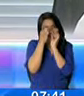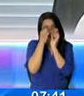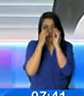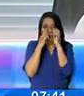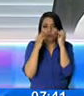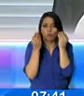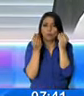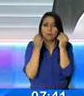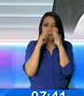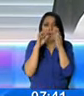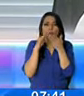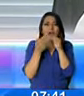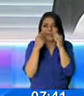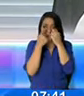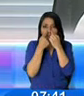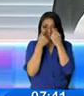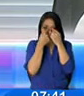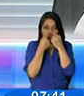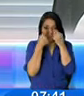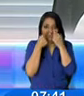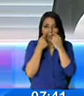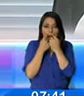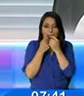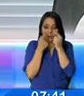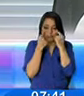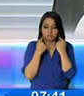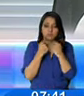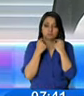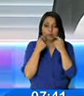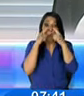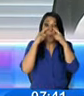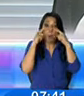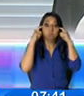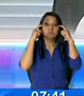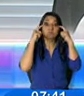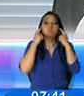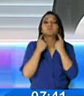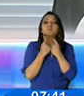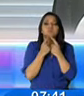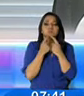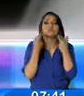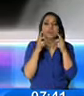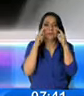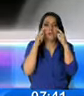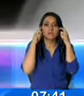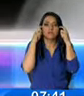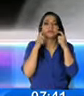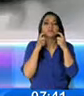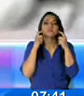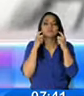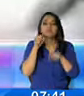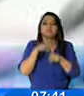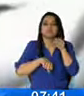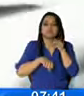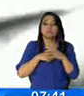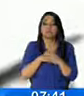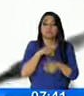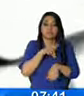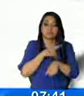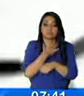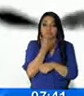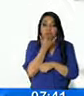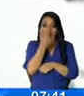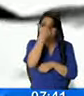en cambio internas pueden ir dañando las estructuras alrededor del del sitio en donde se les ha inyectado tras una mala práctica médica el